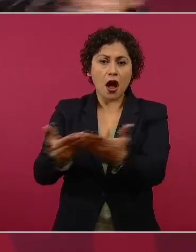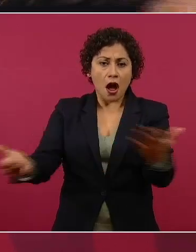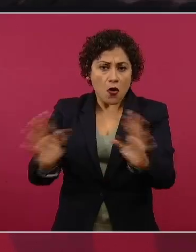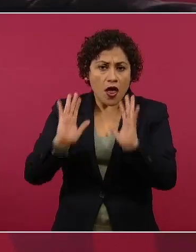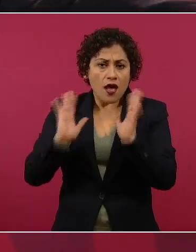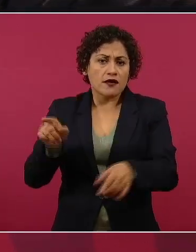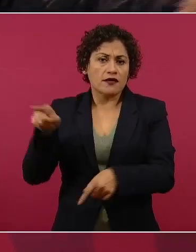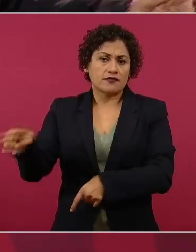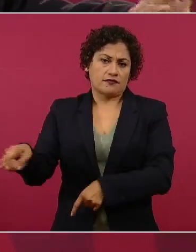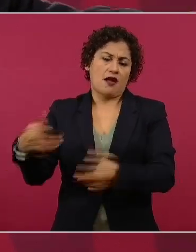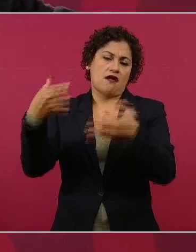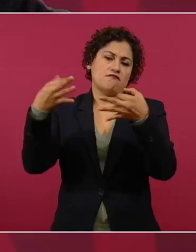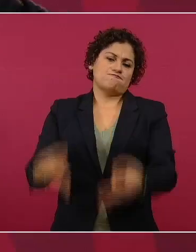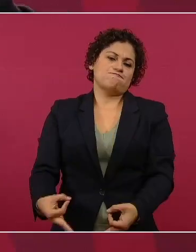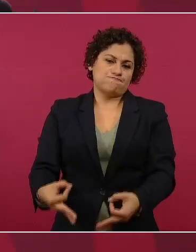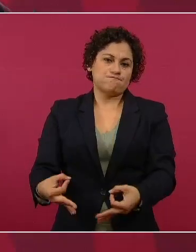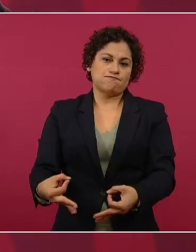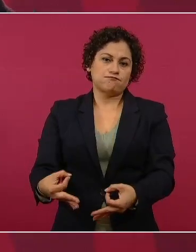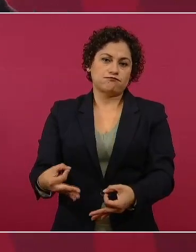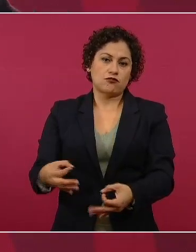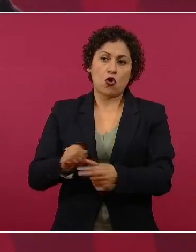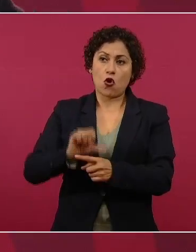Nada que ver con los anteriores.